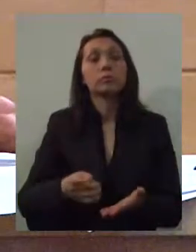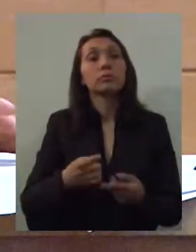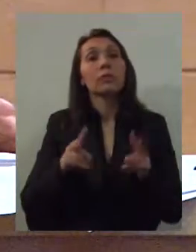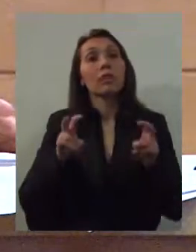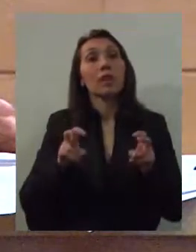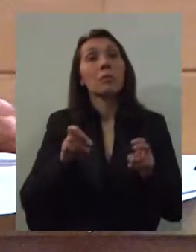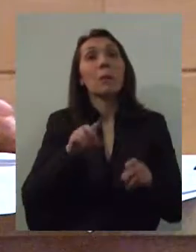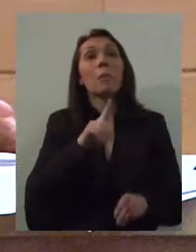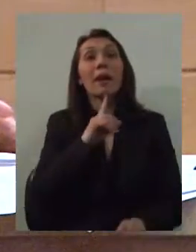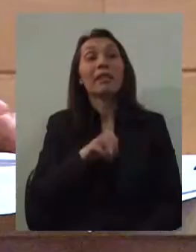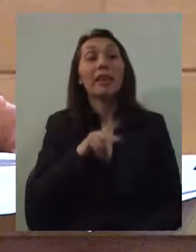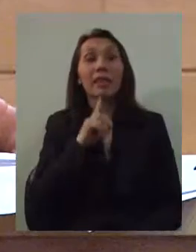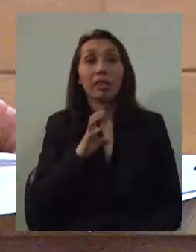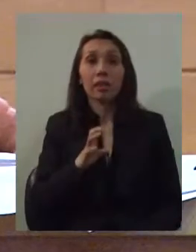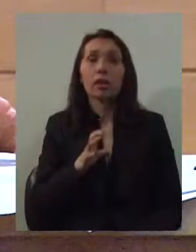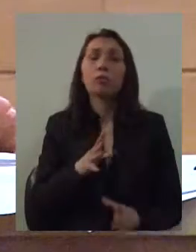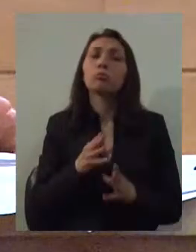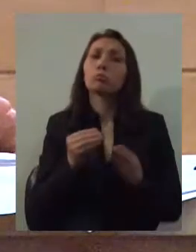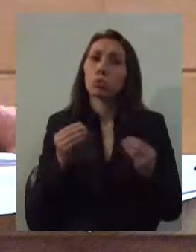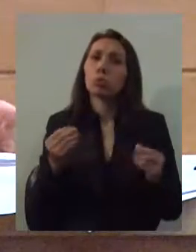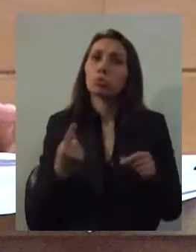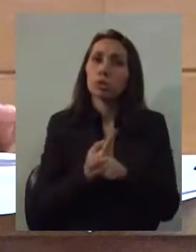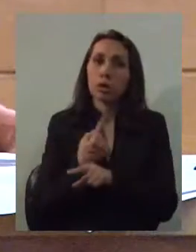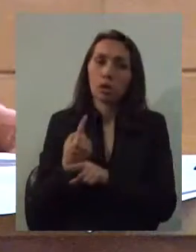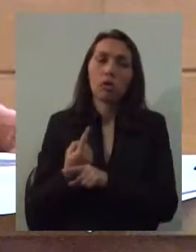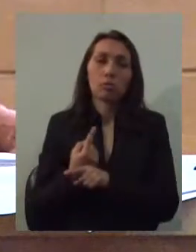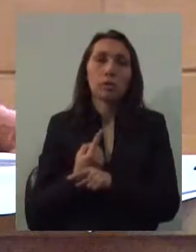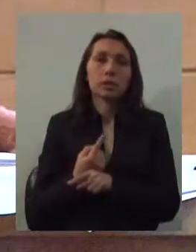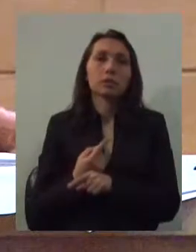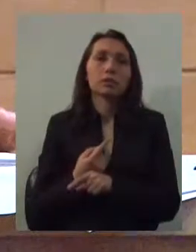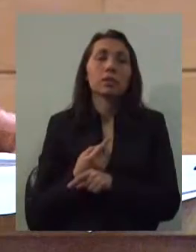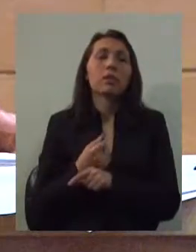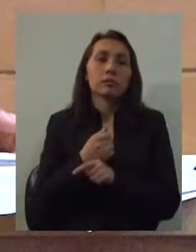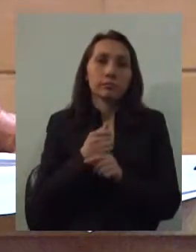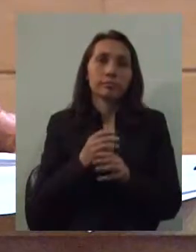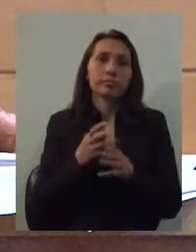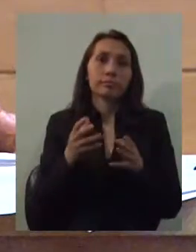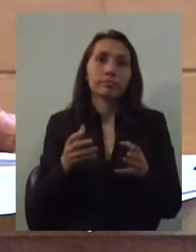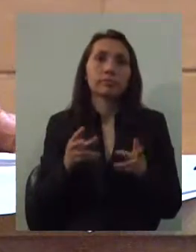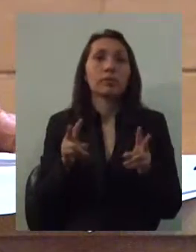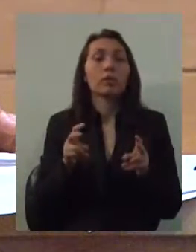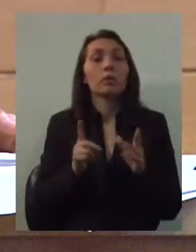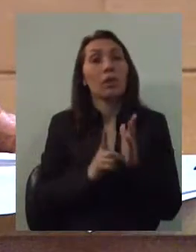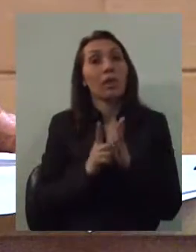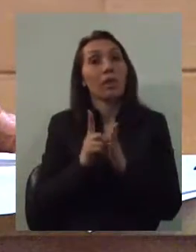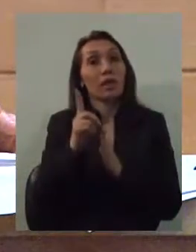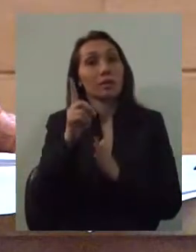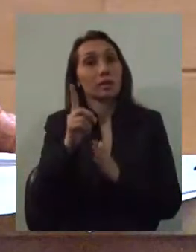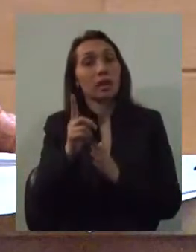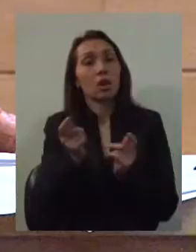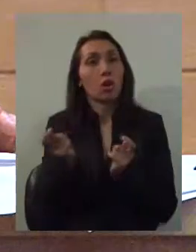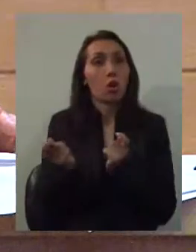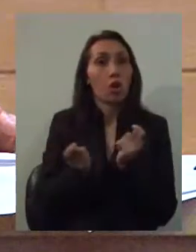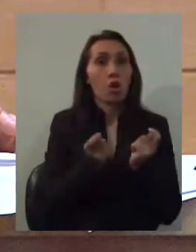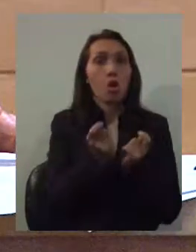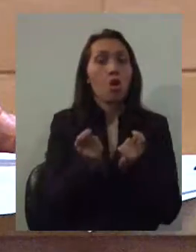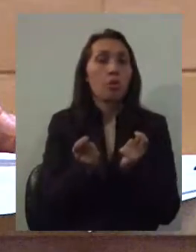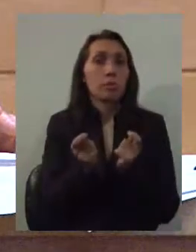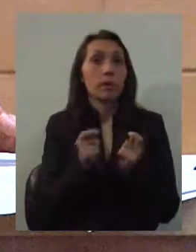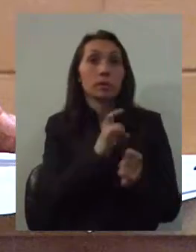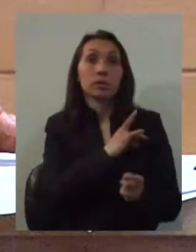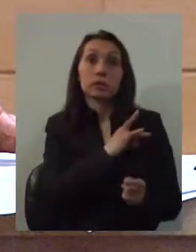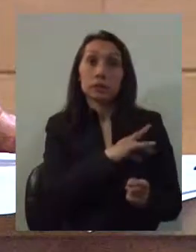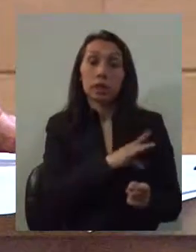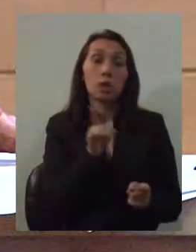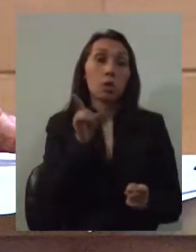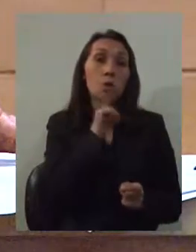de patentes, creo que tenemos mucho que conversar, mucho que conversar. El desarrollo económico que se ha producido en Chile